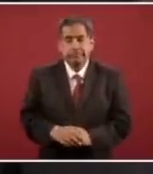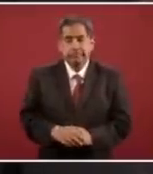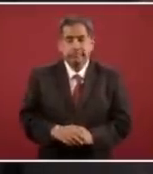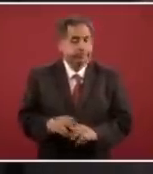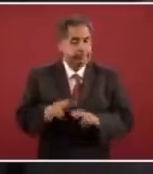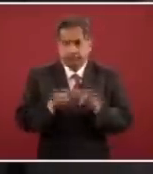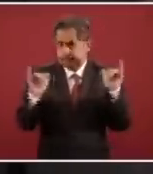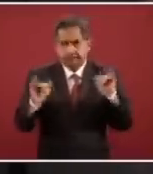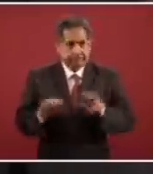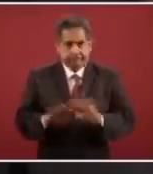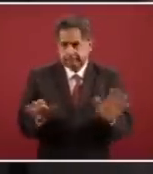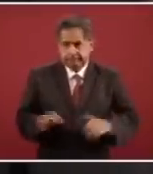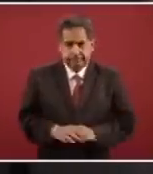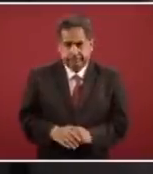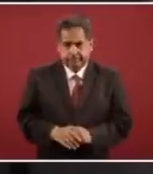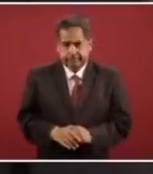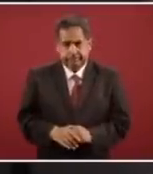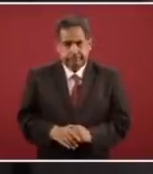de nadie.